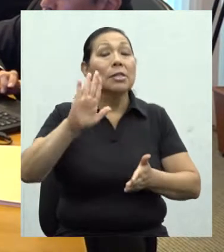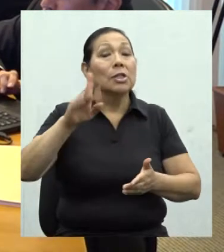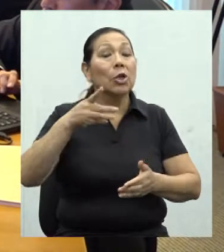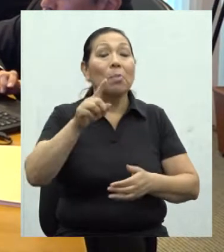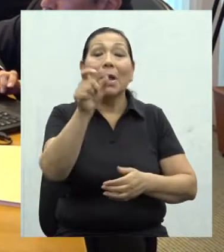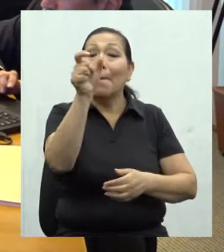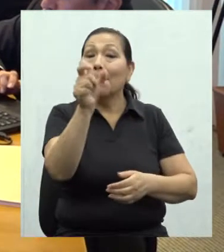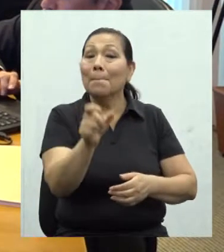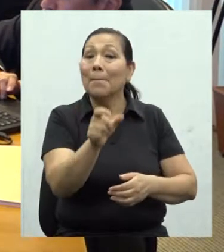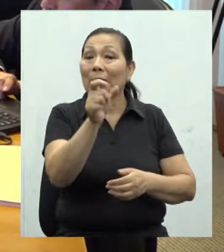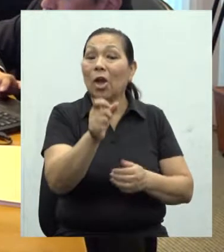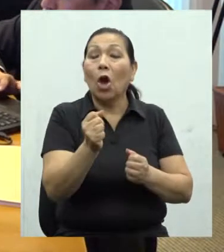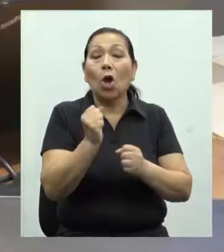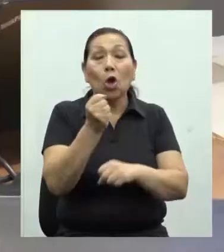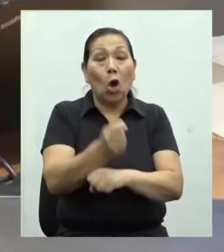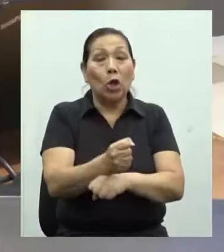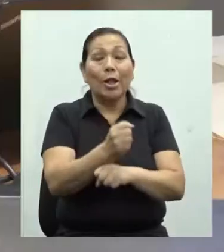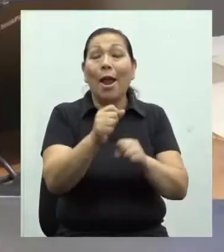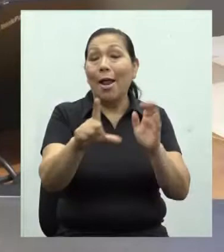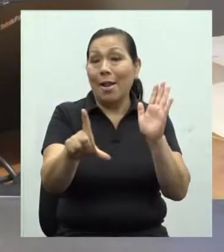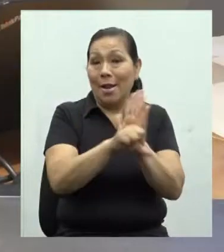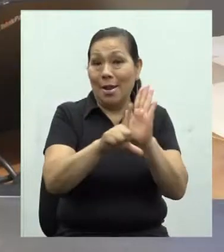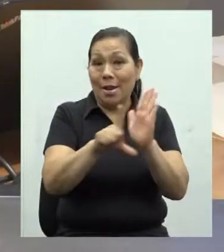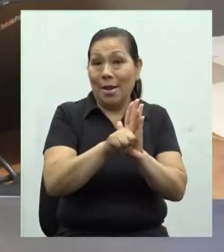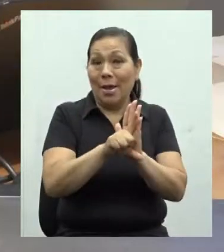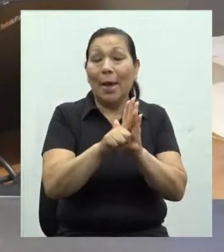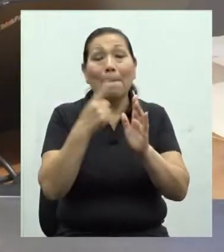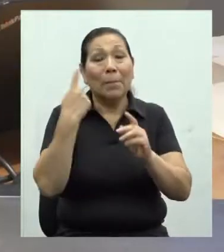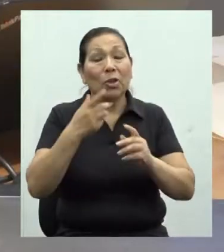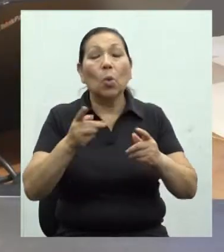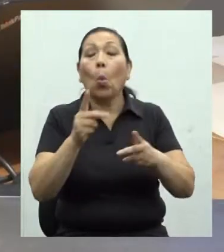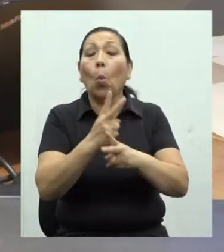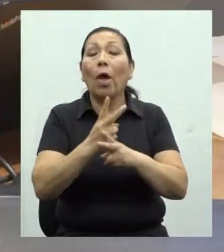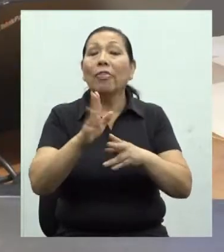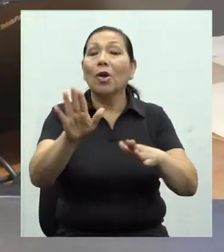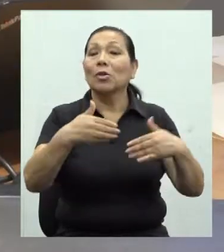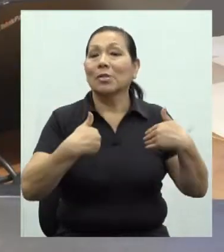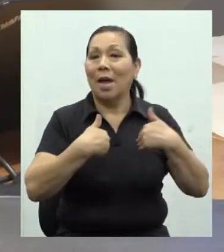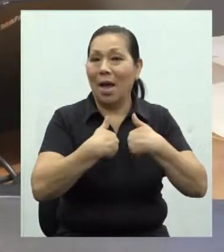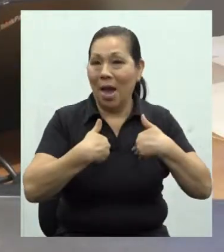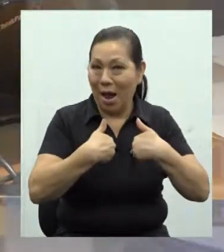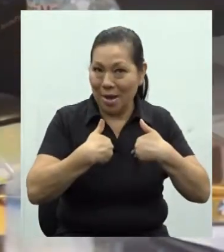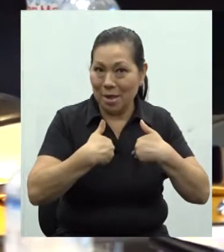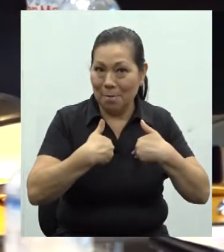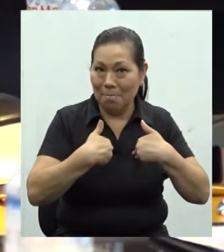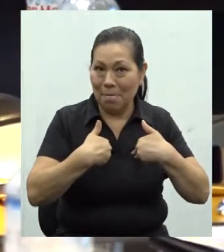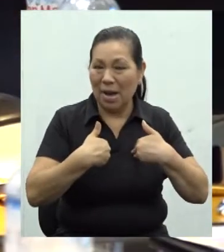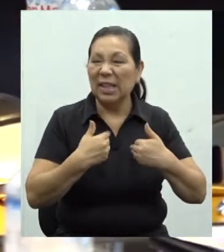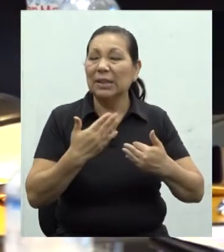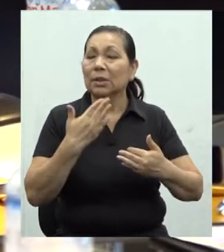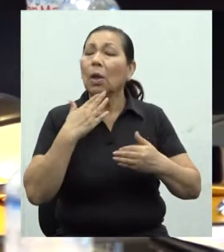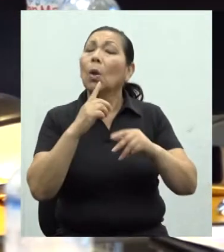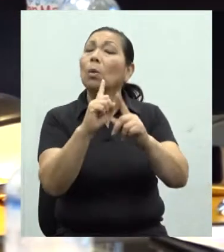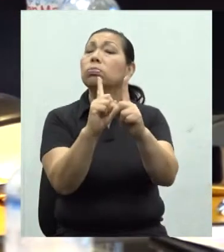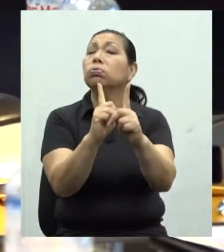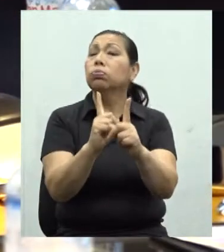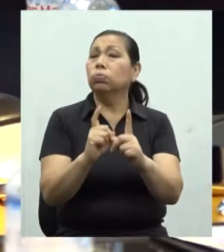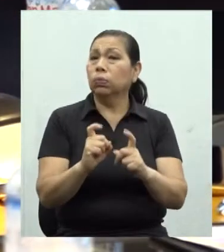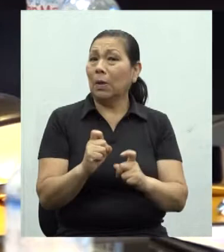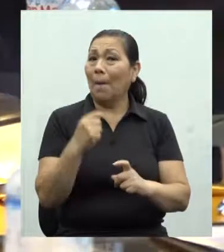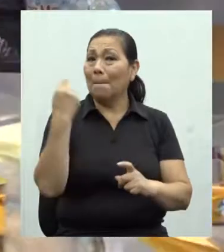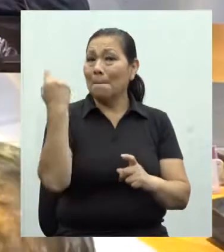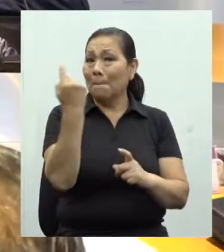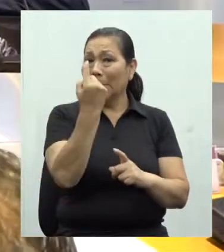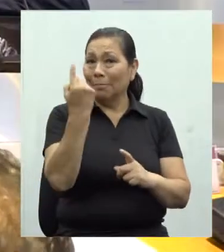5.000 ciudadanos contra la Ley de Protección y Bienestar Animal. Los demandantes cuestionan que en la